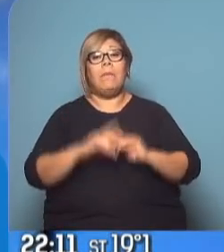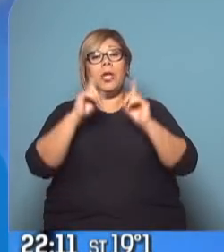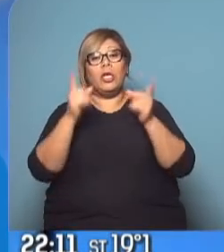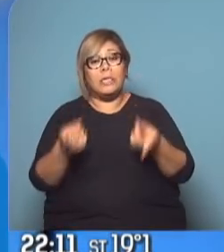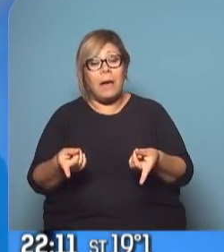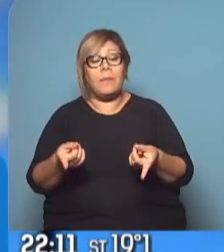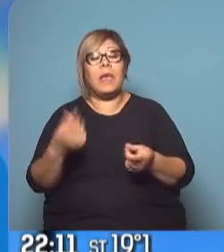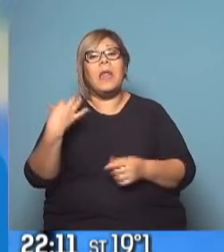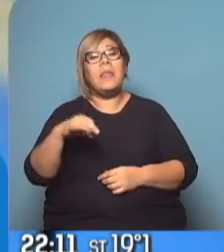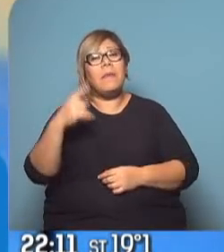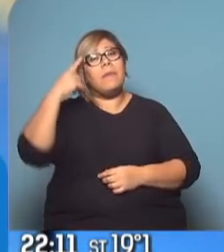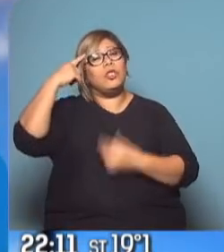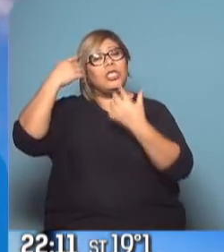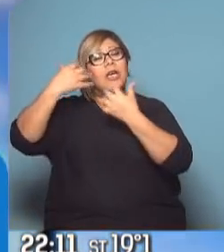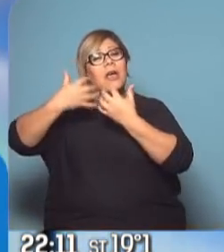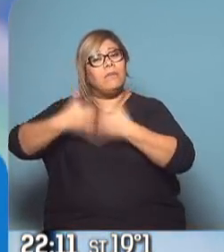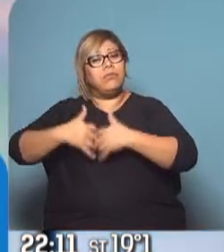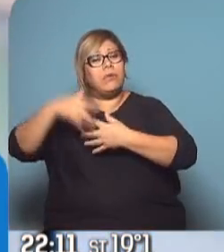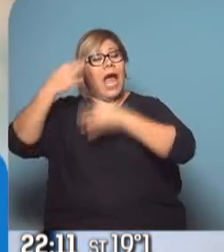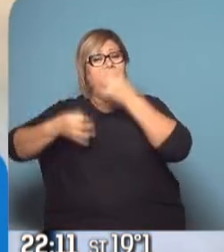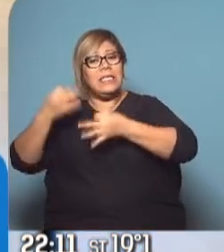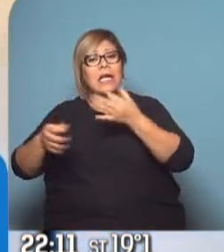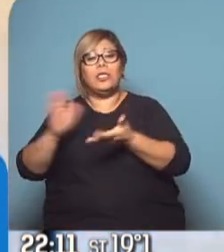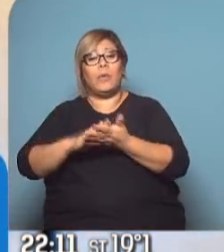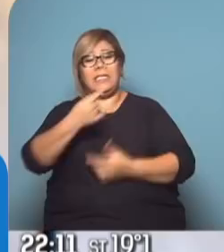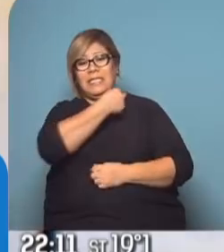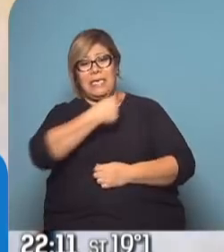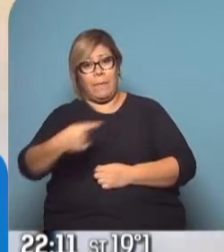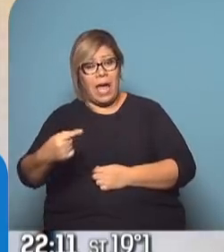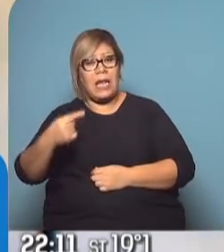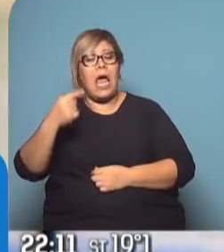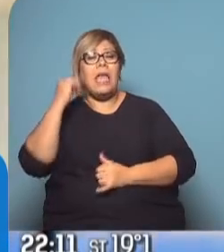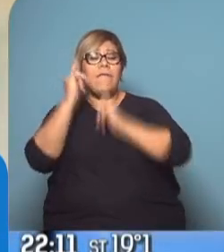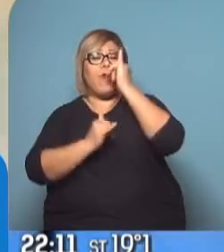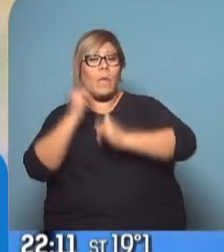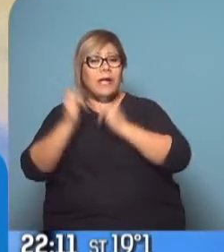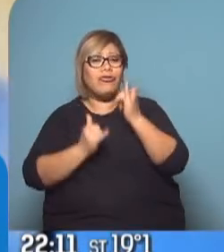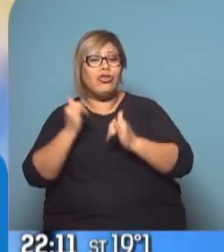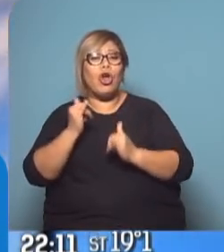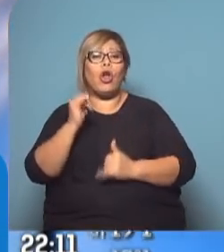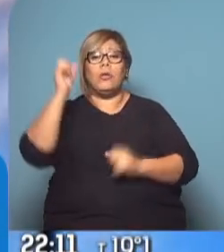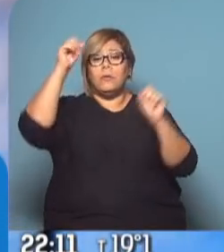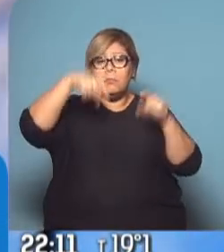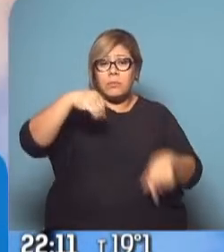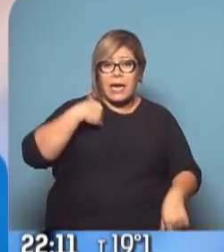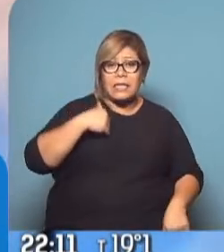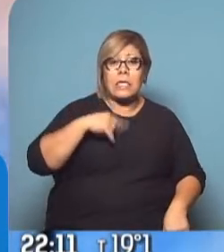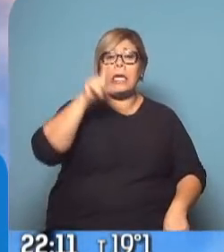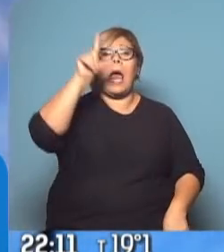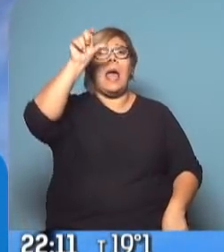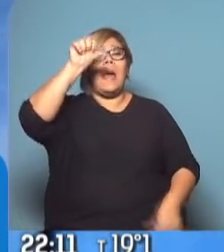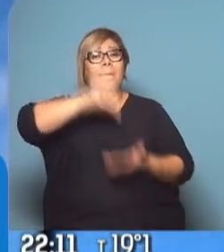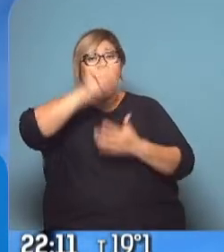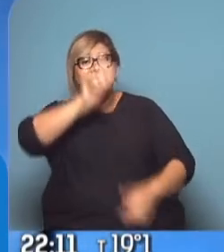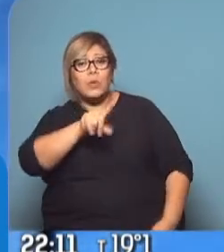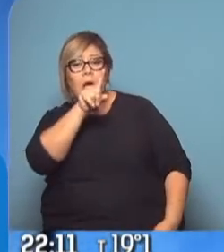cuenta lo que pasó esta semana y las distintas informaciones, muchísima información que ha habido, tanto internacional como local. Tenemos que tener en cuenta qué es lo que